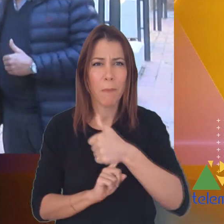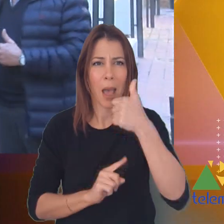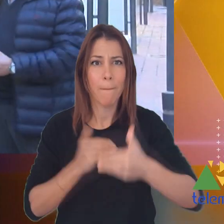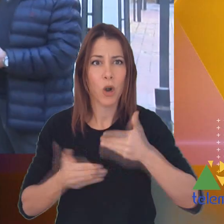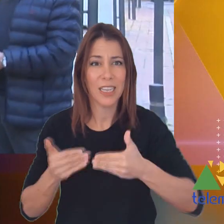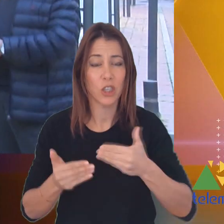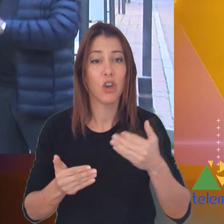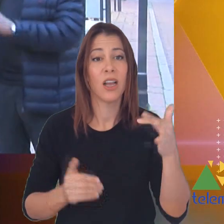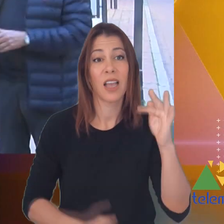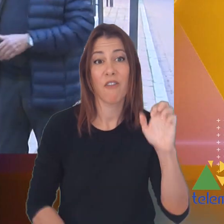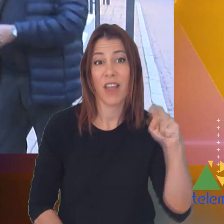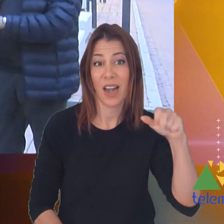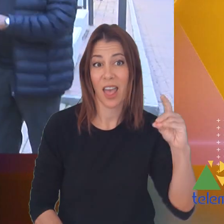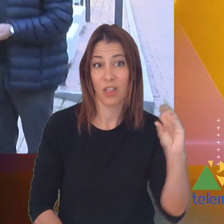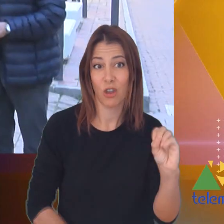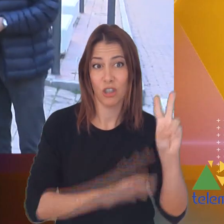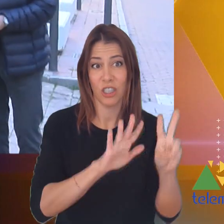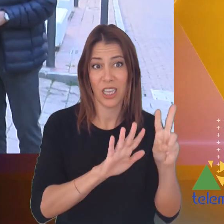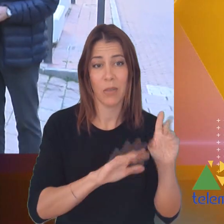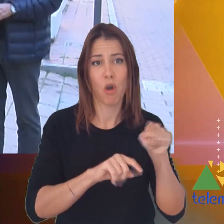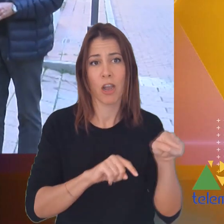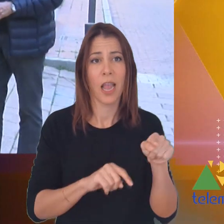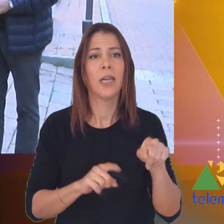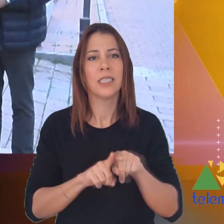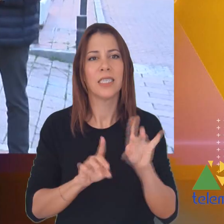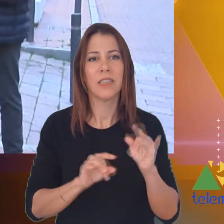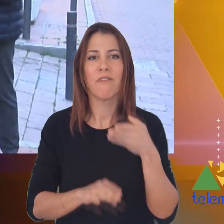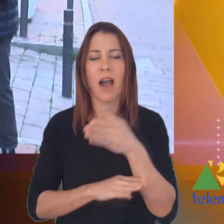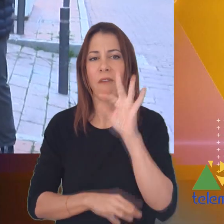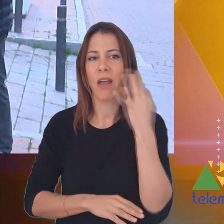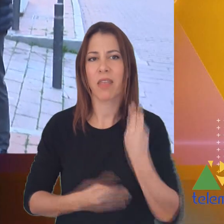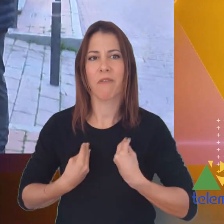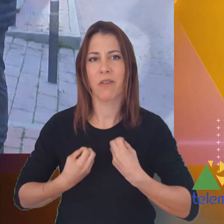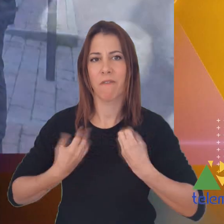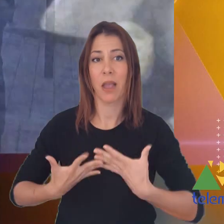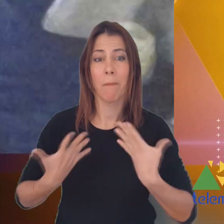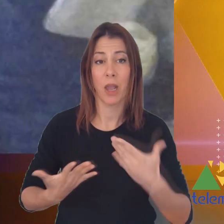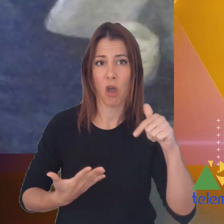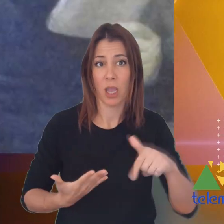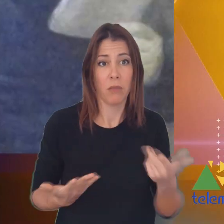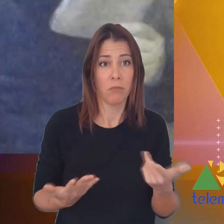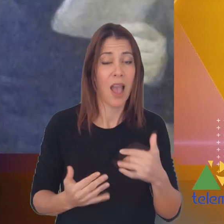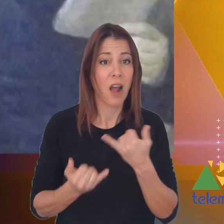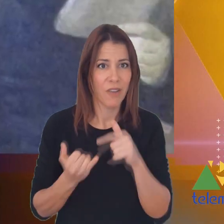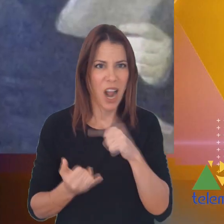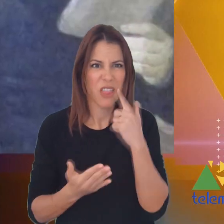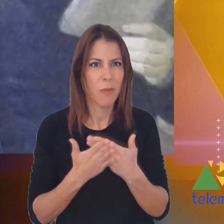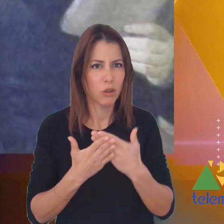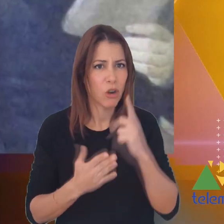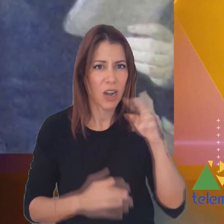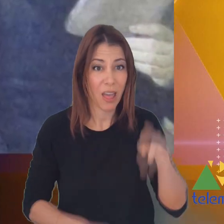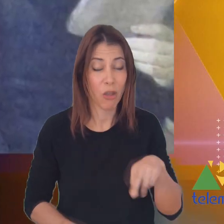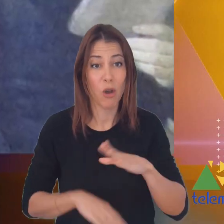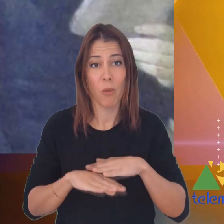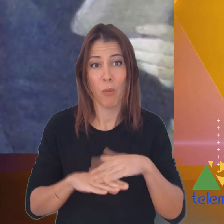Fernando VII, el deseado, que estaba en Francia viviendo magníficamente bien y que al final demostró que tenían razón, ¿no? Porque cuando llega Fernando